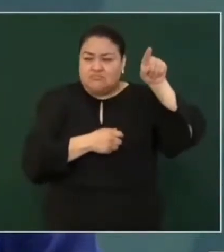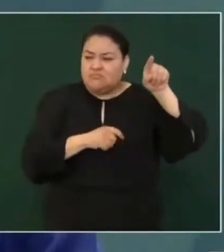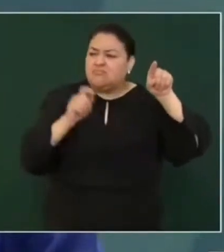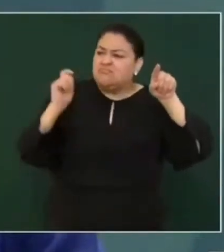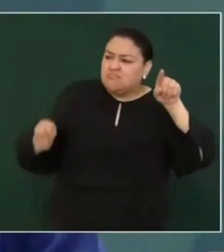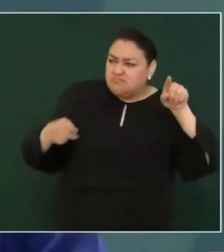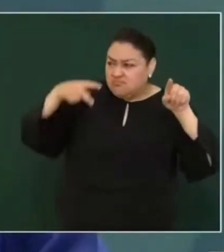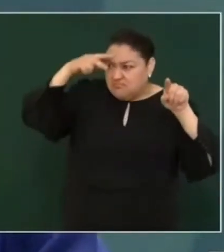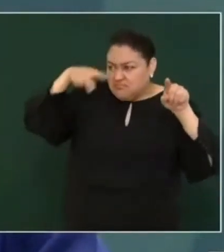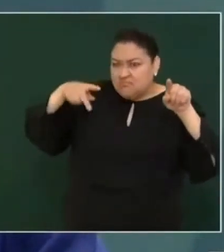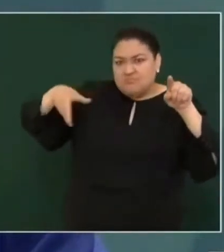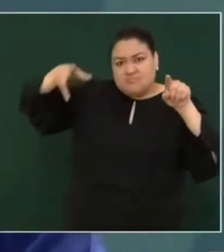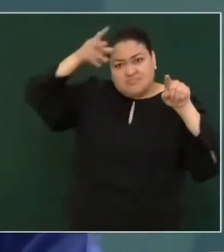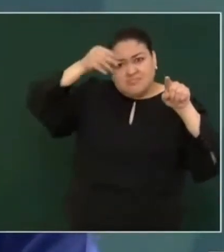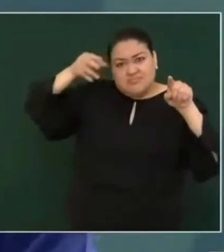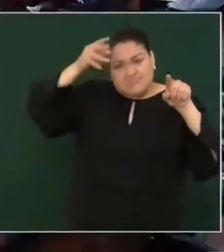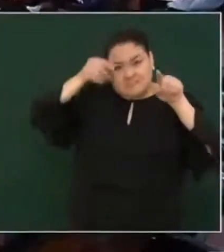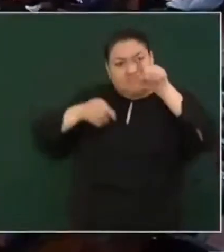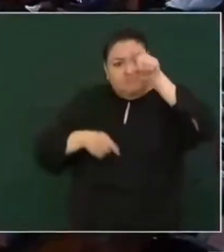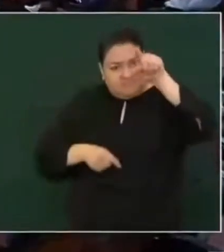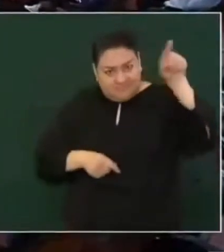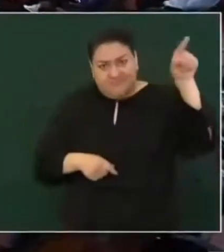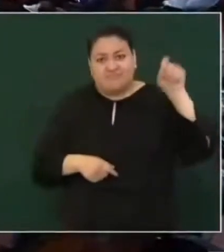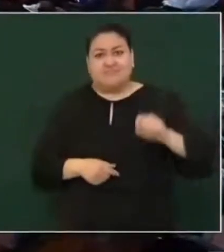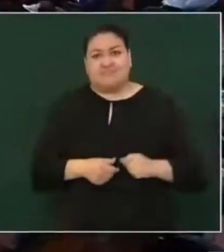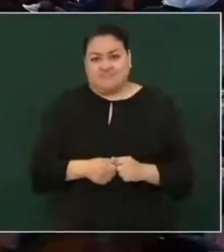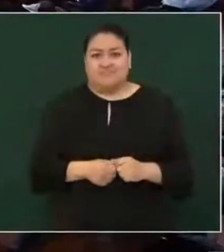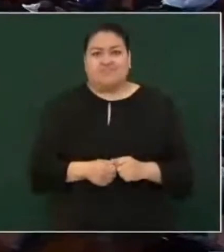país y son